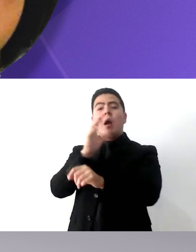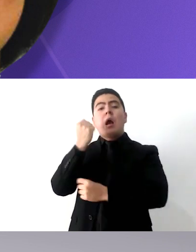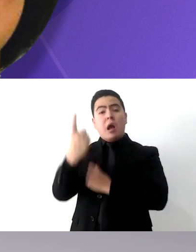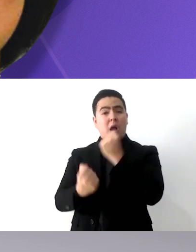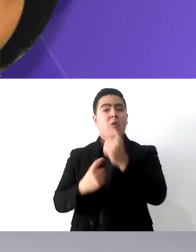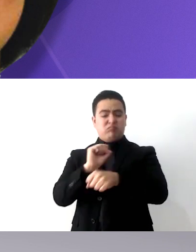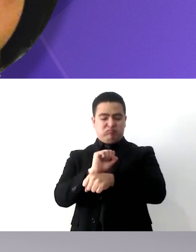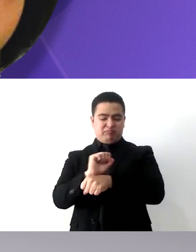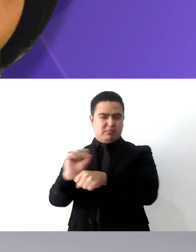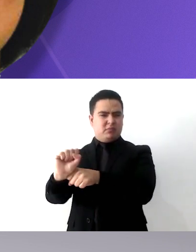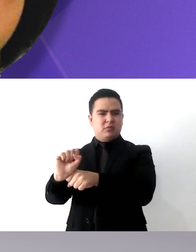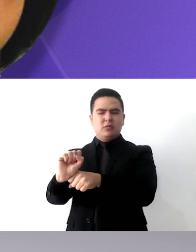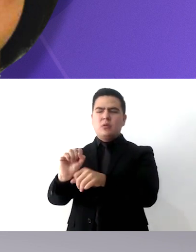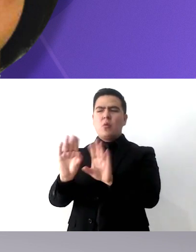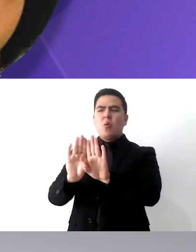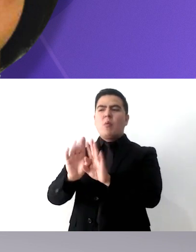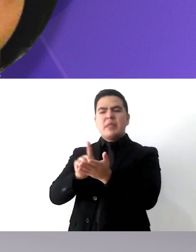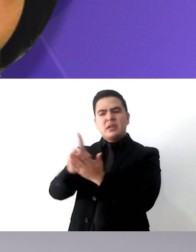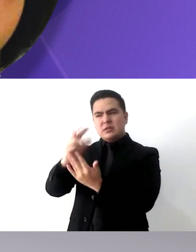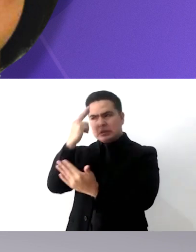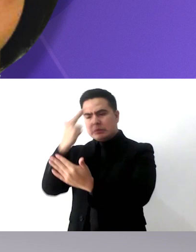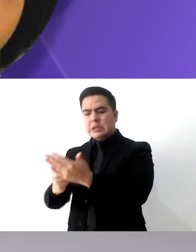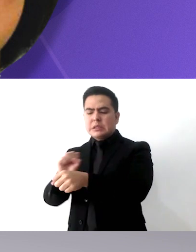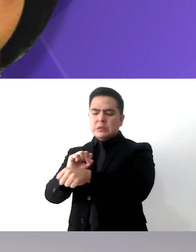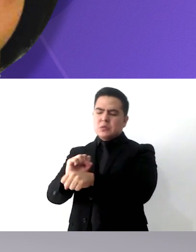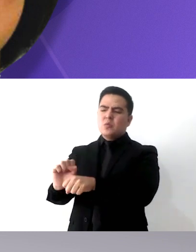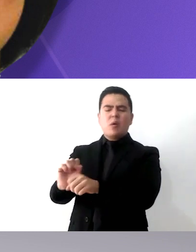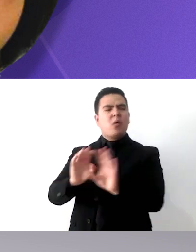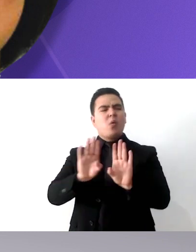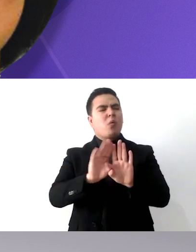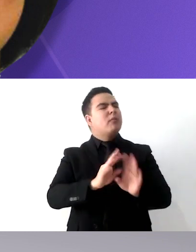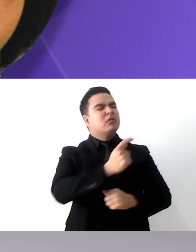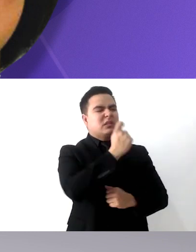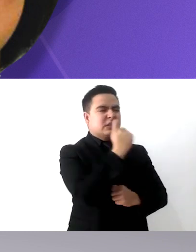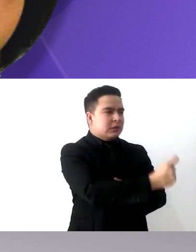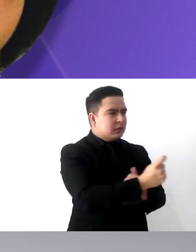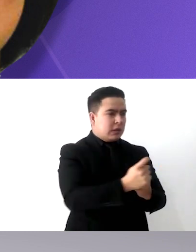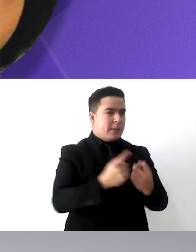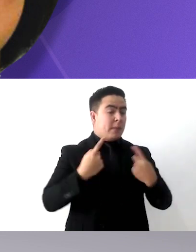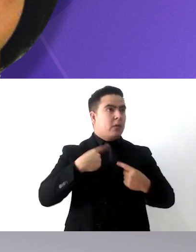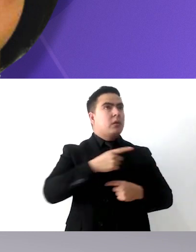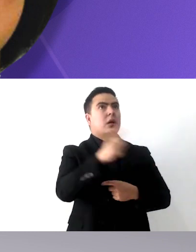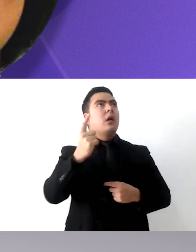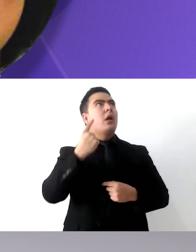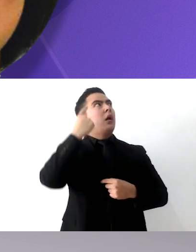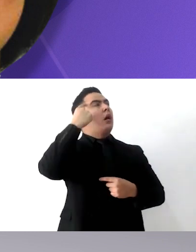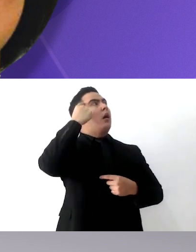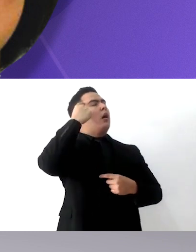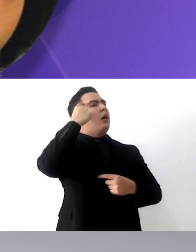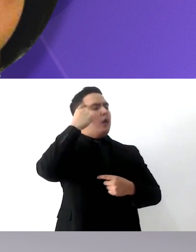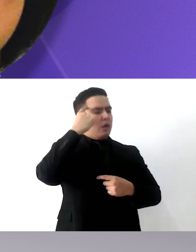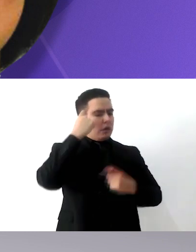en las que se ha manifestado la violencia política por razón de género, sobre todo para que las candidatas o las